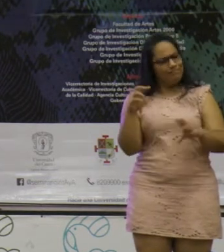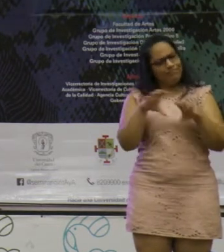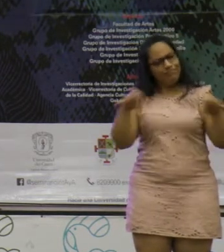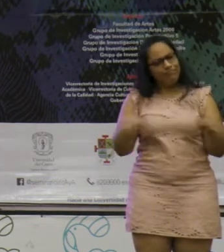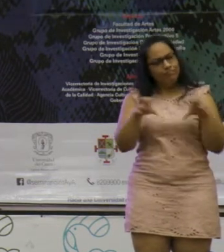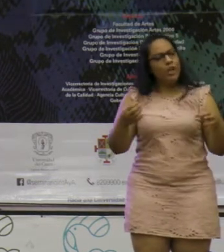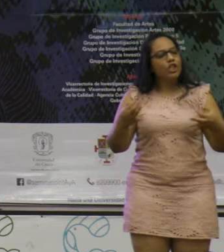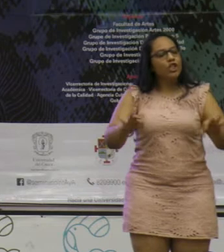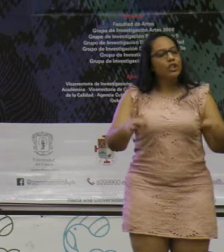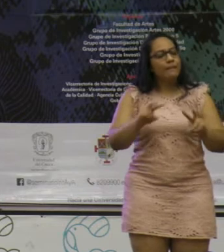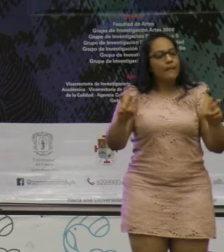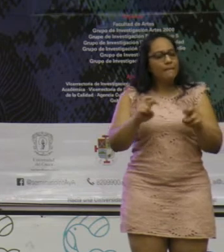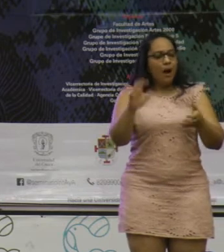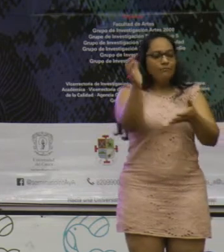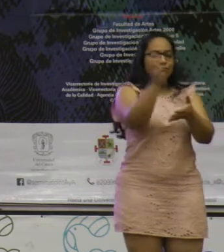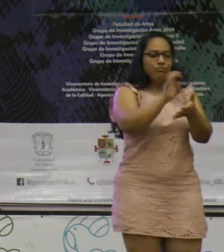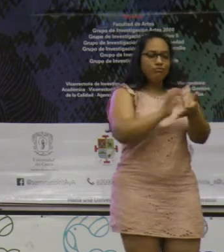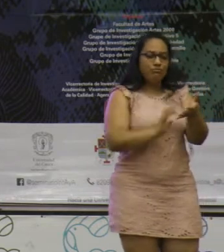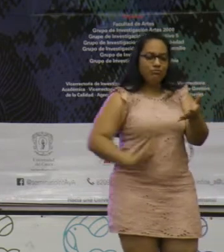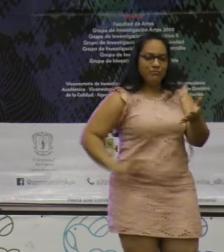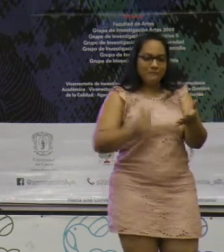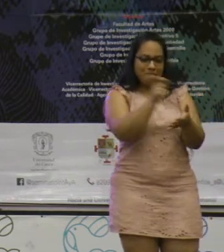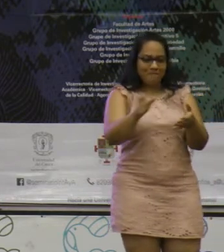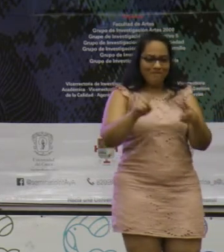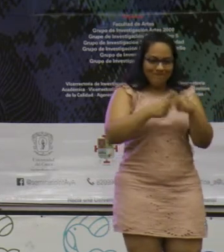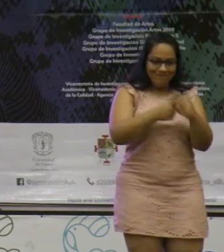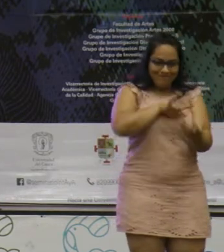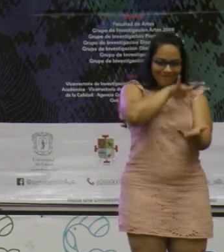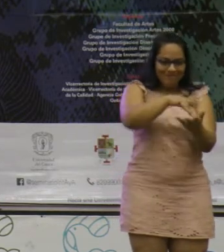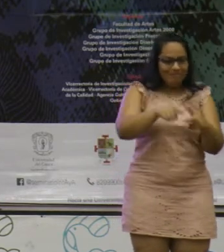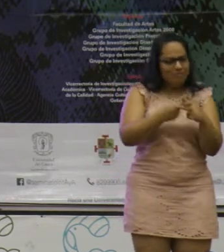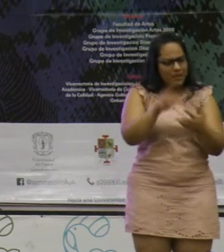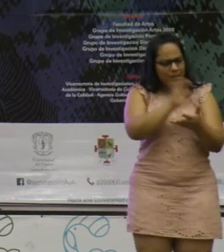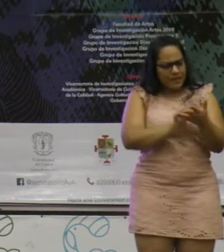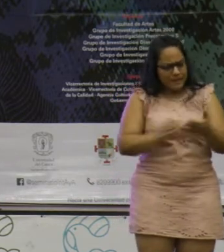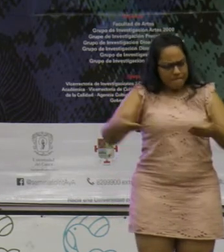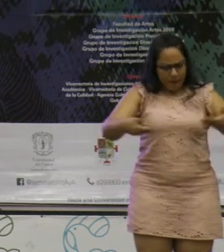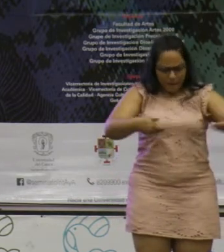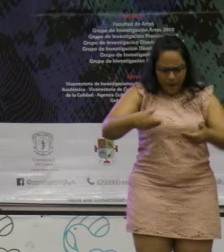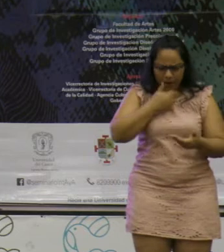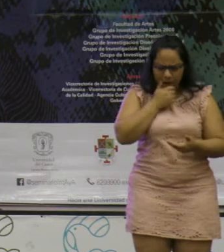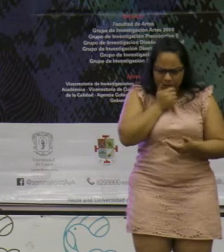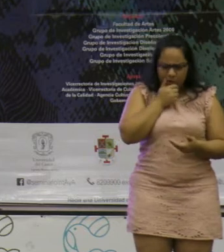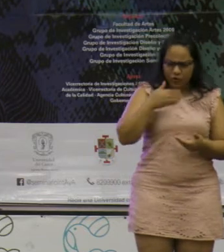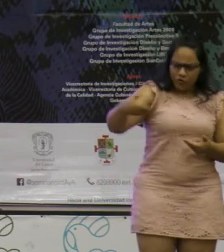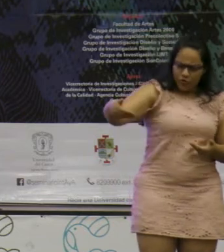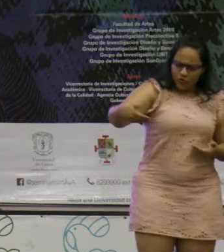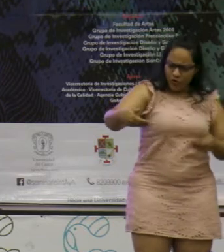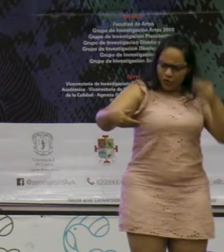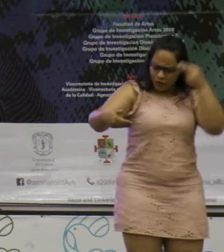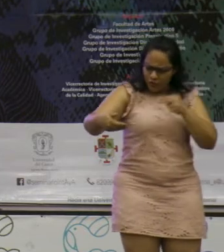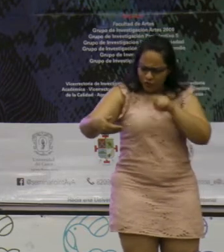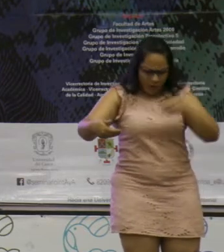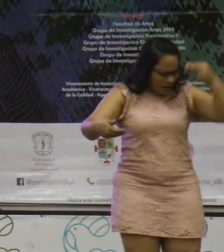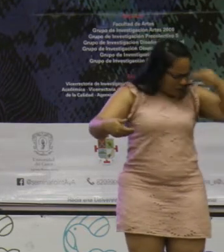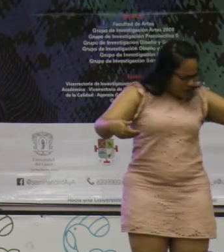muy básico que es el ejercicio de cartografías con los chicos del taller. Cuando empezábamos a construir los relatos y a superponer relatos, era